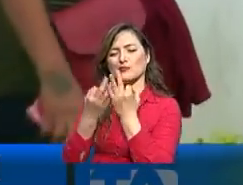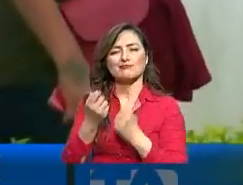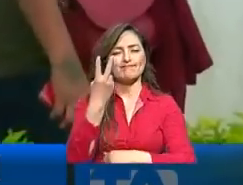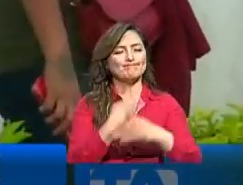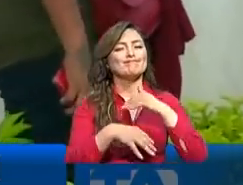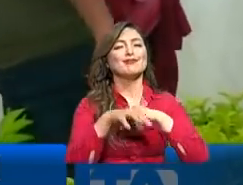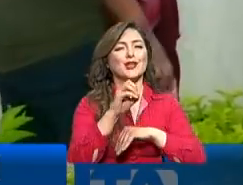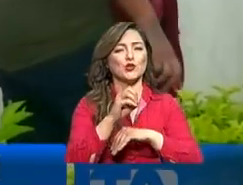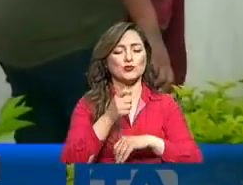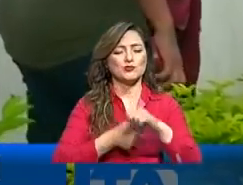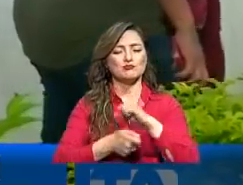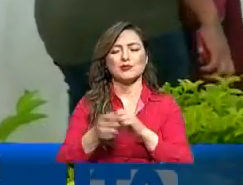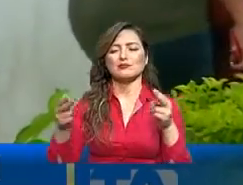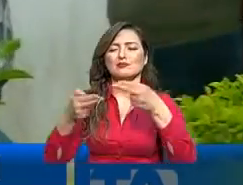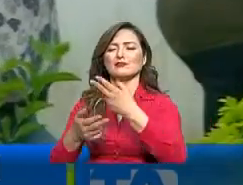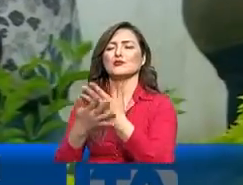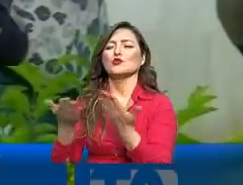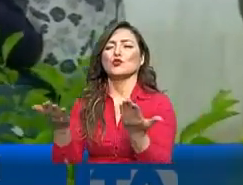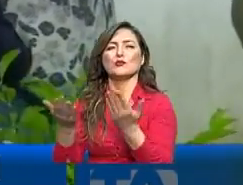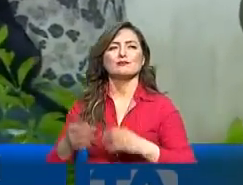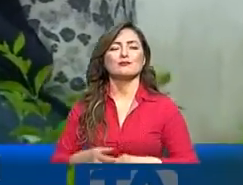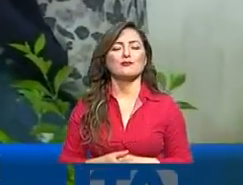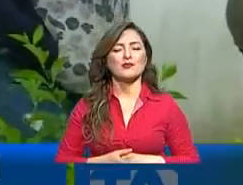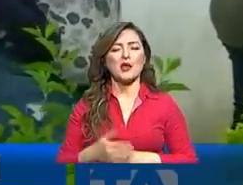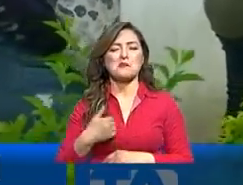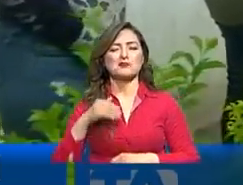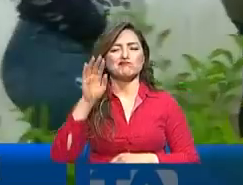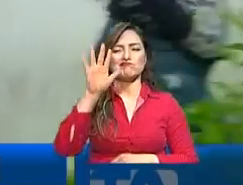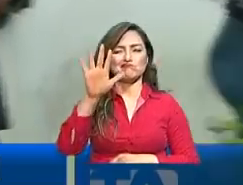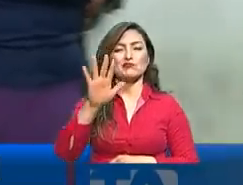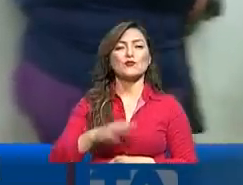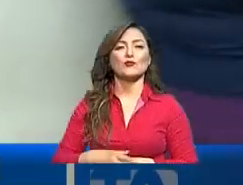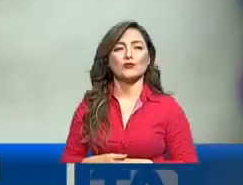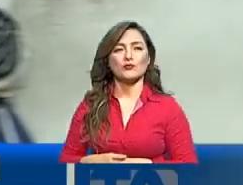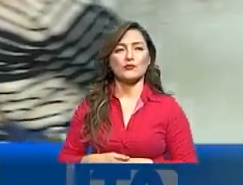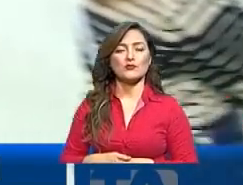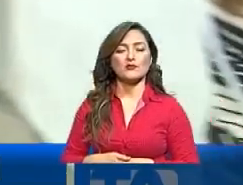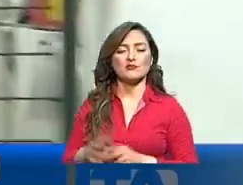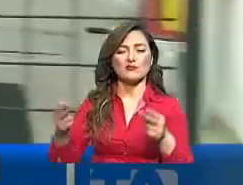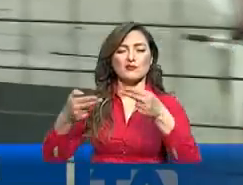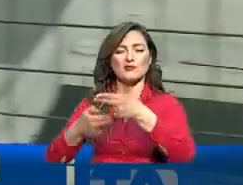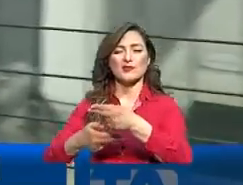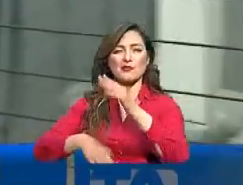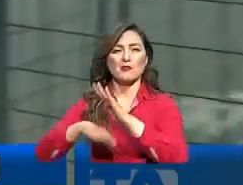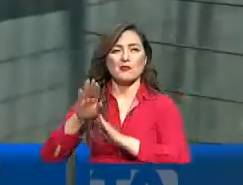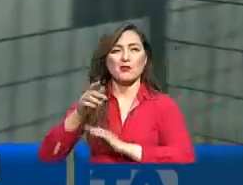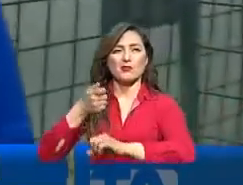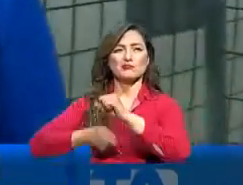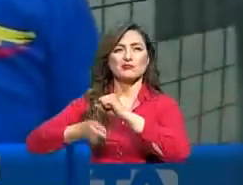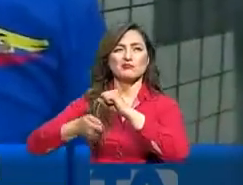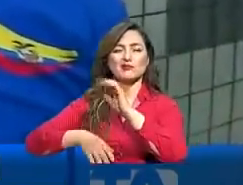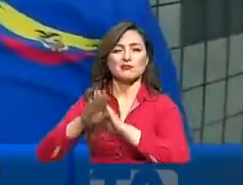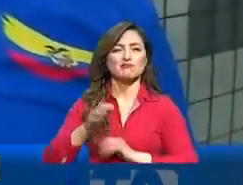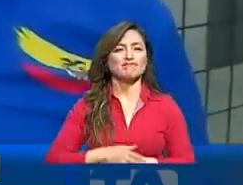mío. Cuénteme, ¿en qué pabellón estaba? ¿Qué es lo que le dice? En el 5. Ese justamente fue el pabellón donde se dio la masacre. Sí,